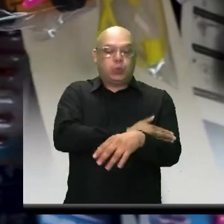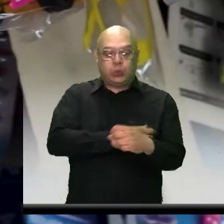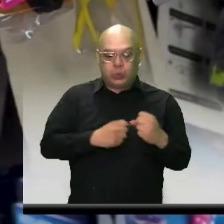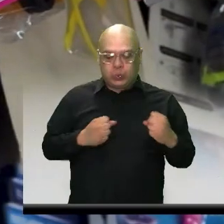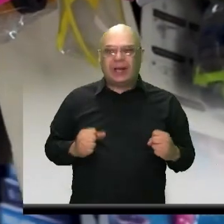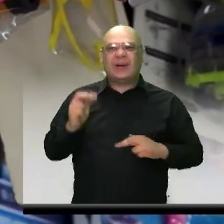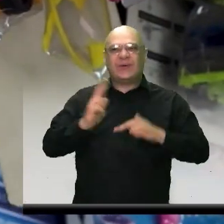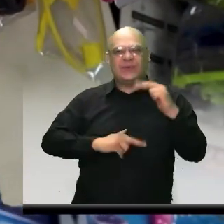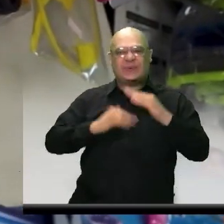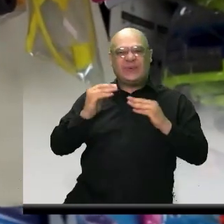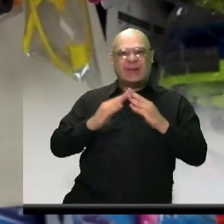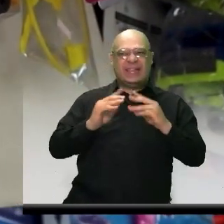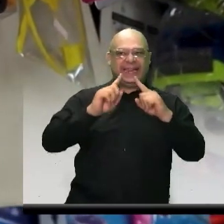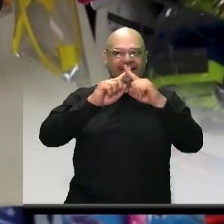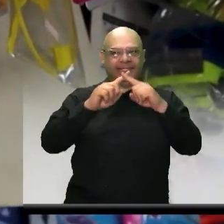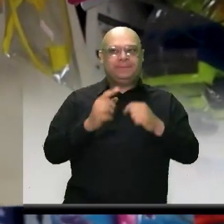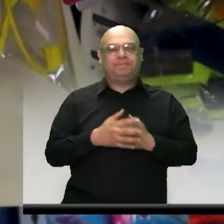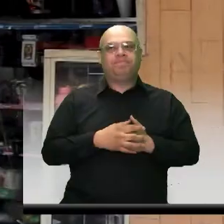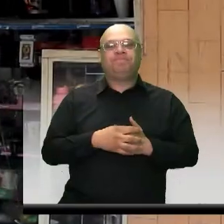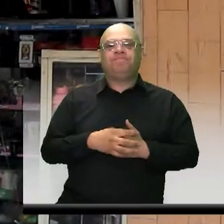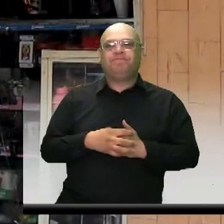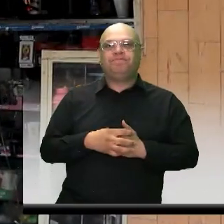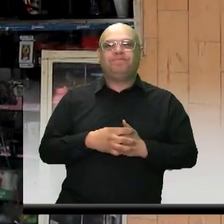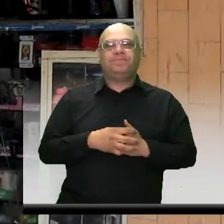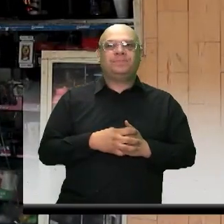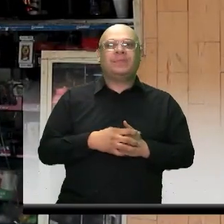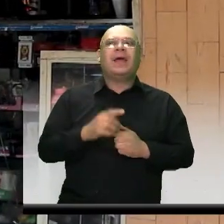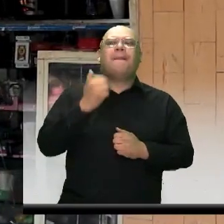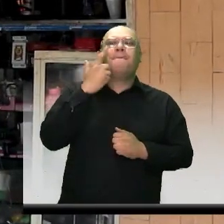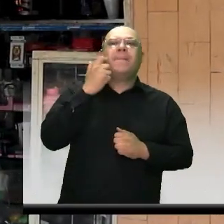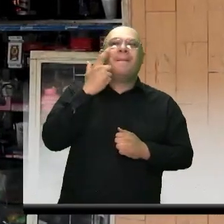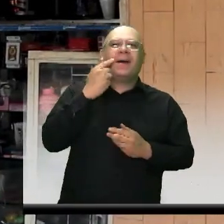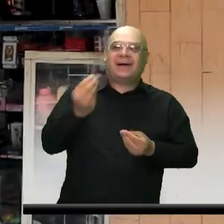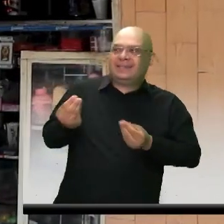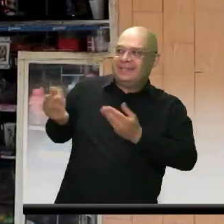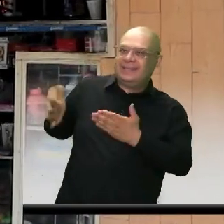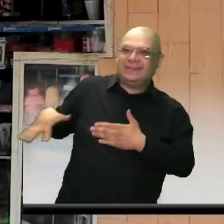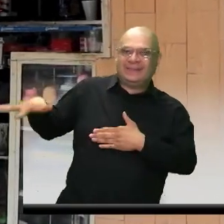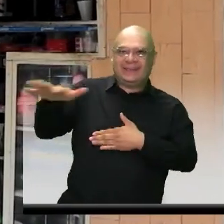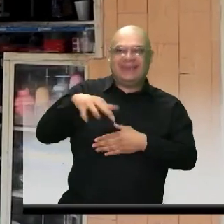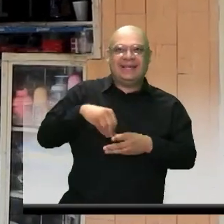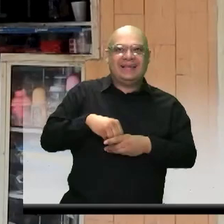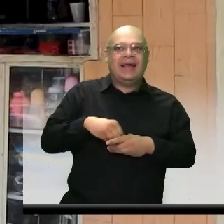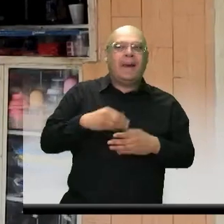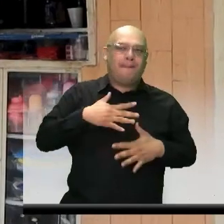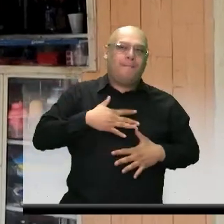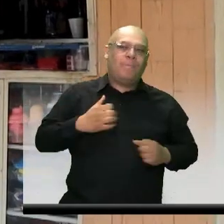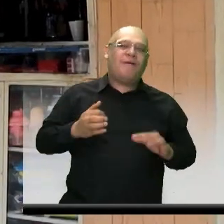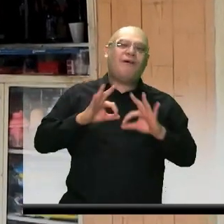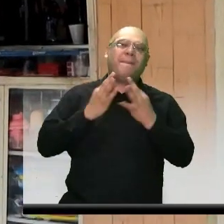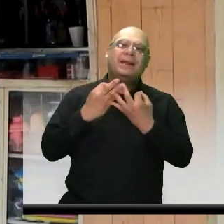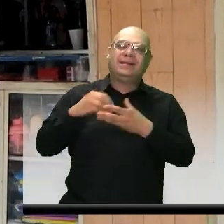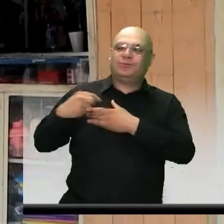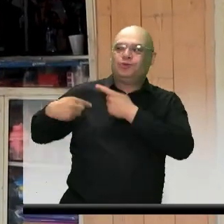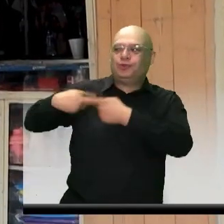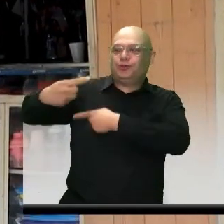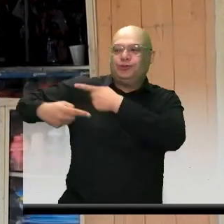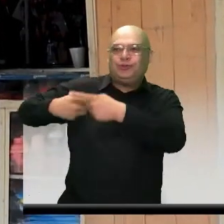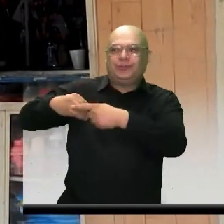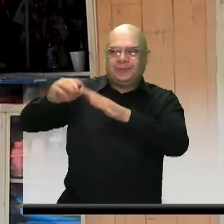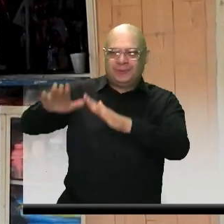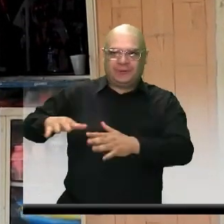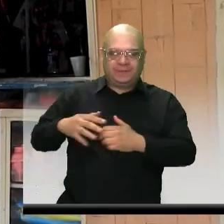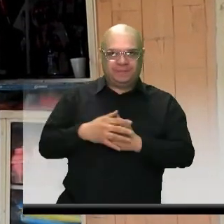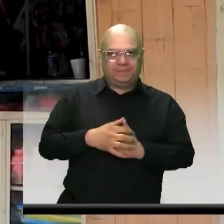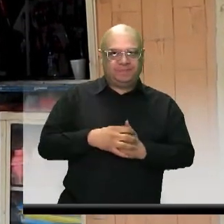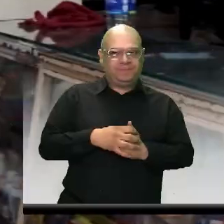ahora. Pero esto fue de mi padre. Este local siempre ha sido familiar. Aquí primero